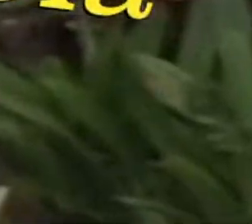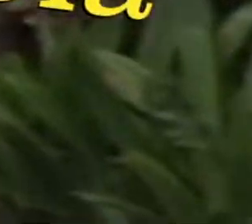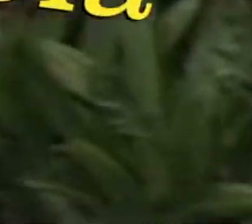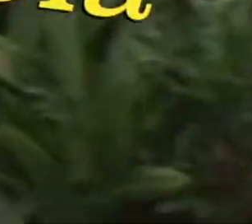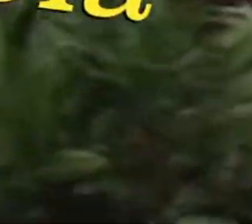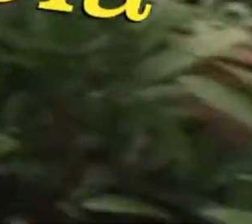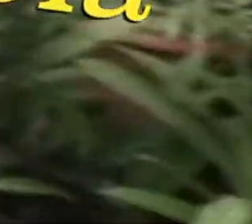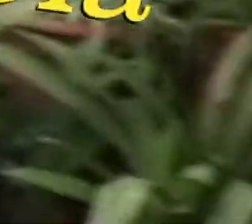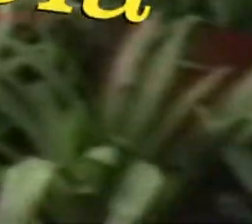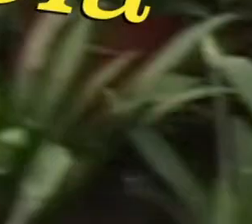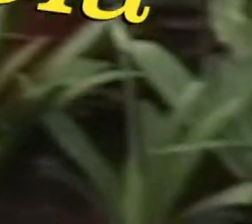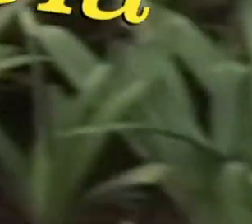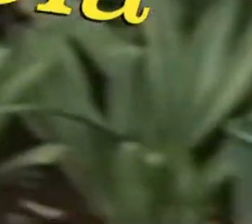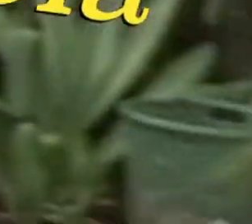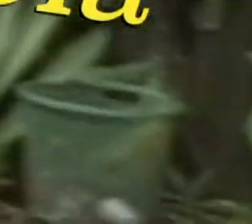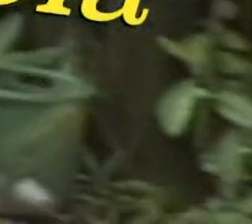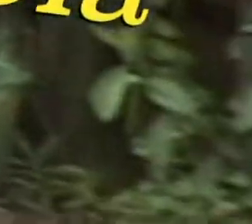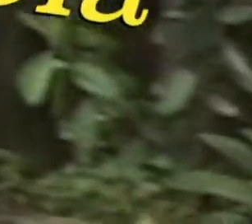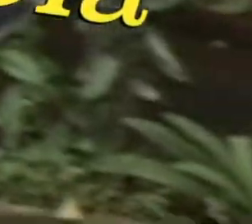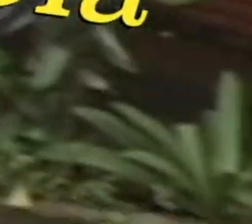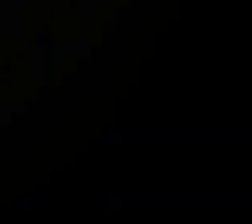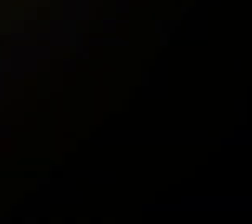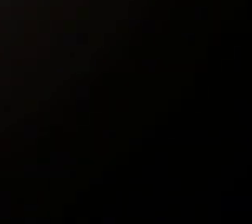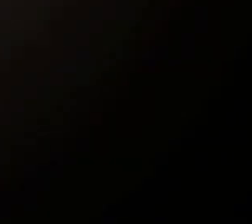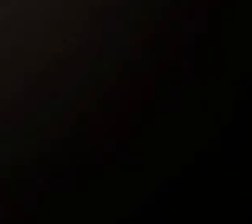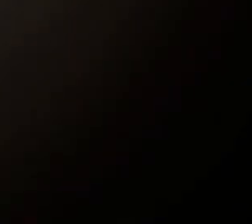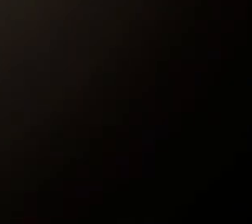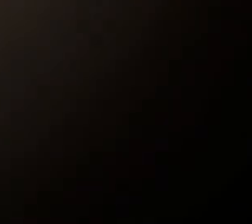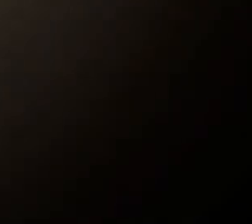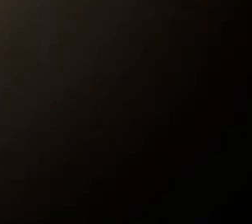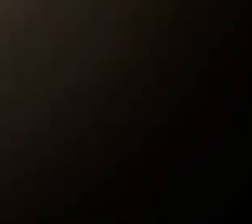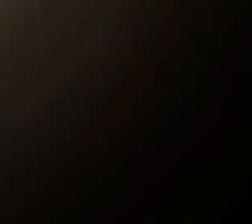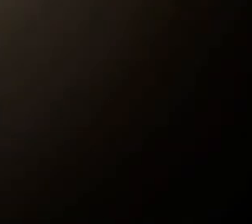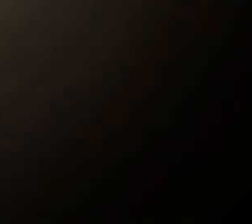Soy tu silencio y tu tiempo.